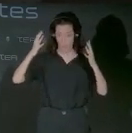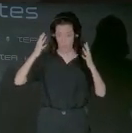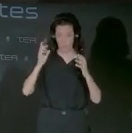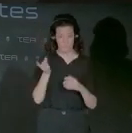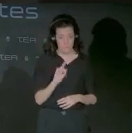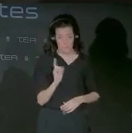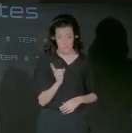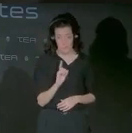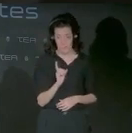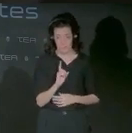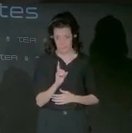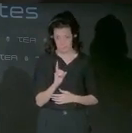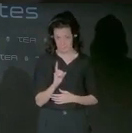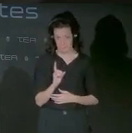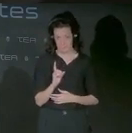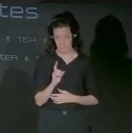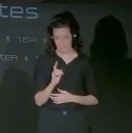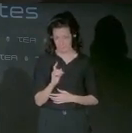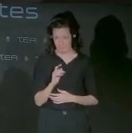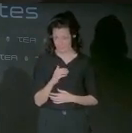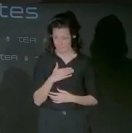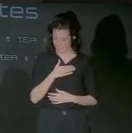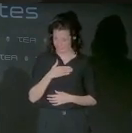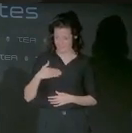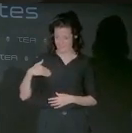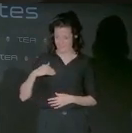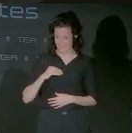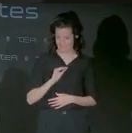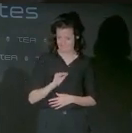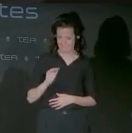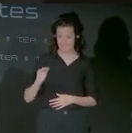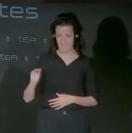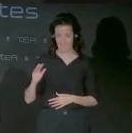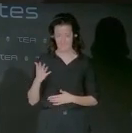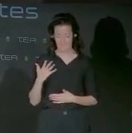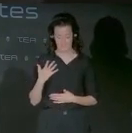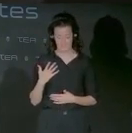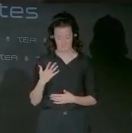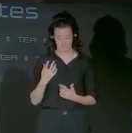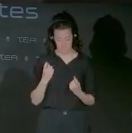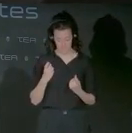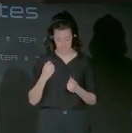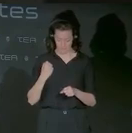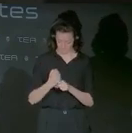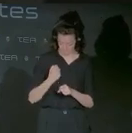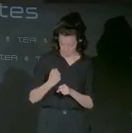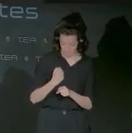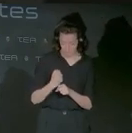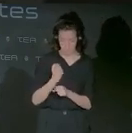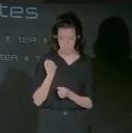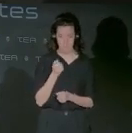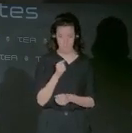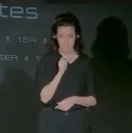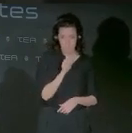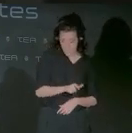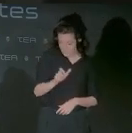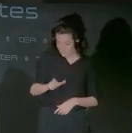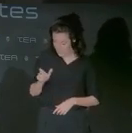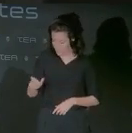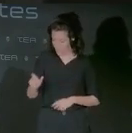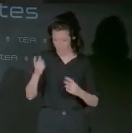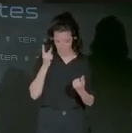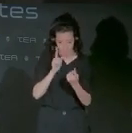perder de vista también esa otra parte como más de trabajo, de relaciones interpersonales